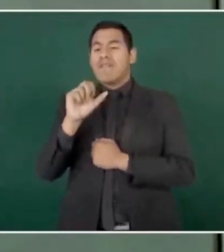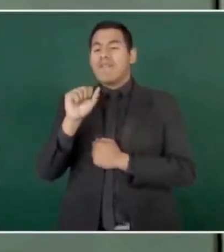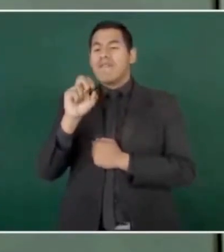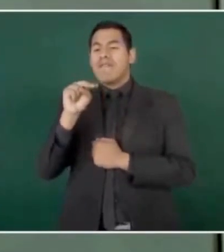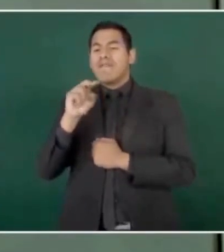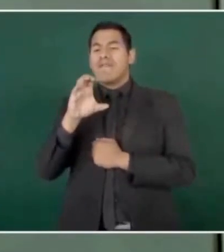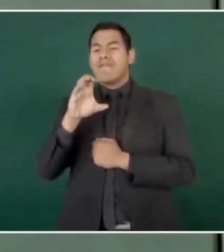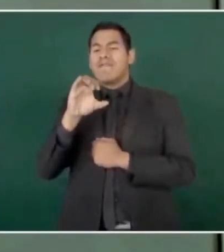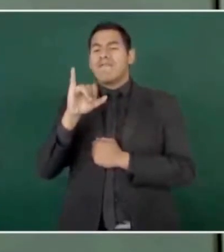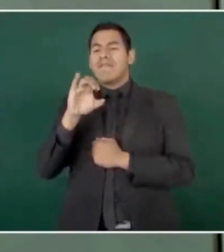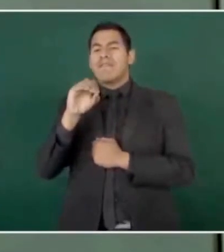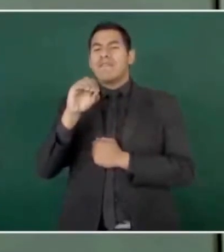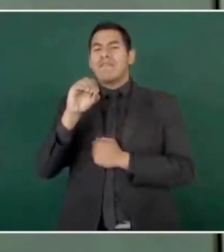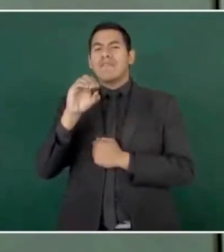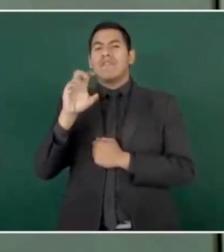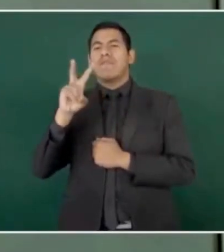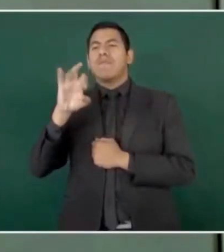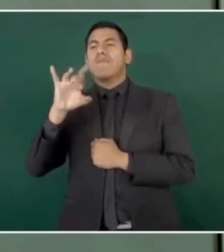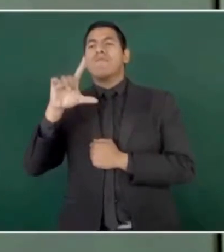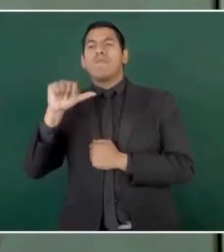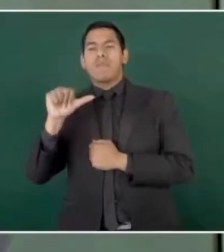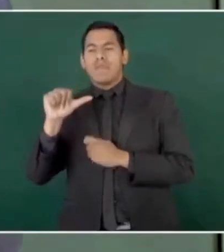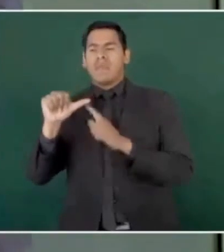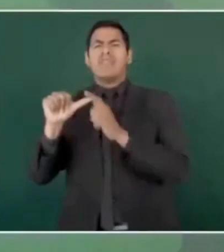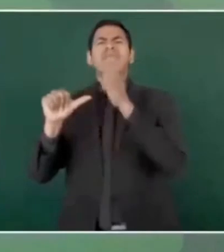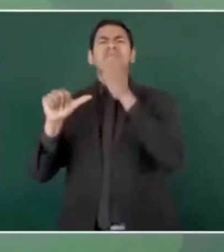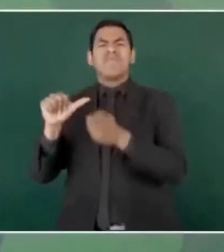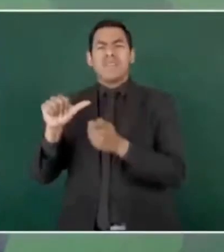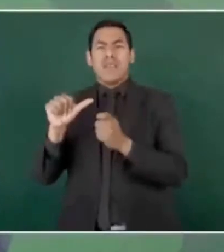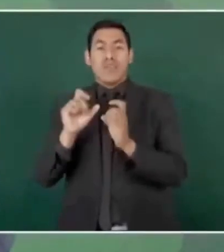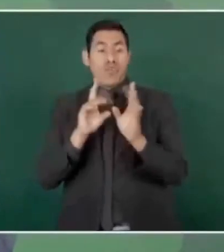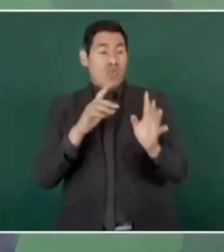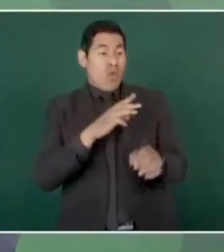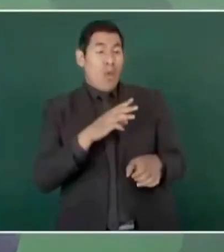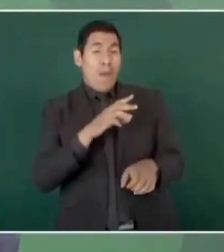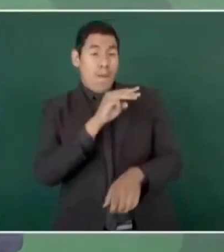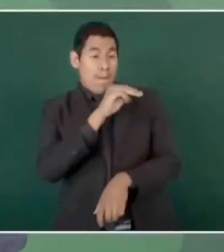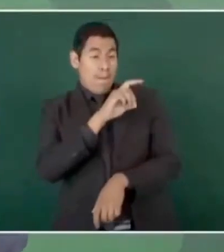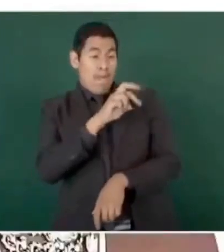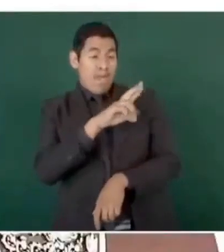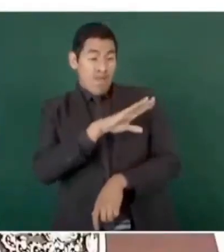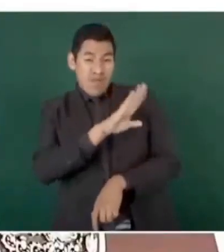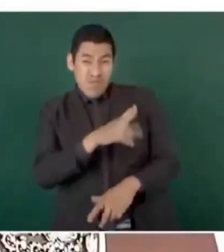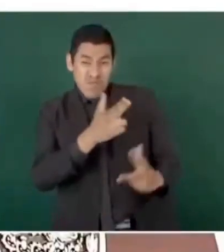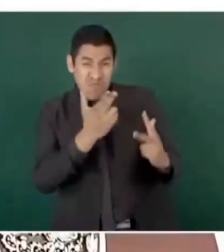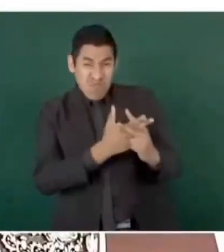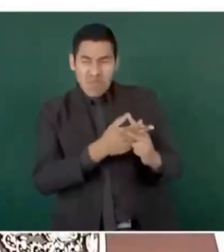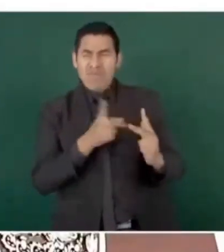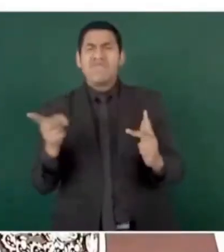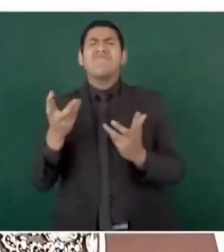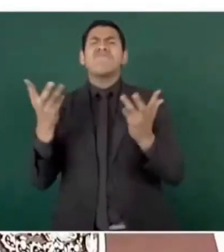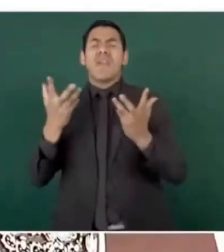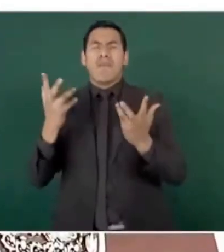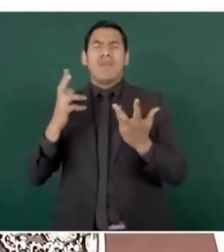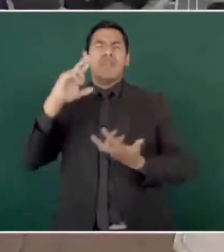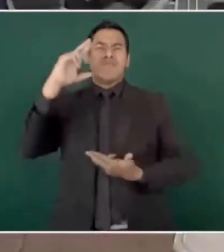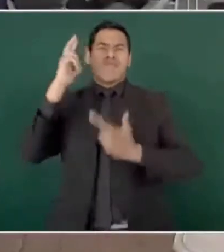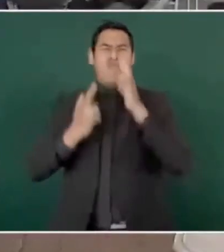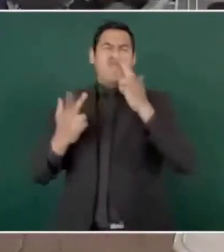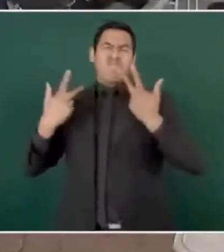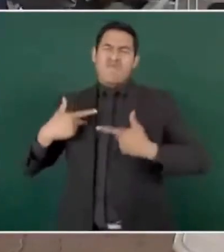de Madero. Francisco Villa, el revolucionario del pueblo. ¿Ya terminamos?